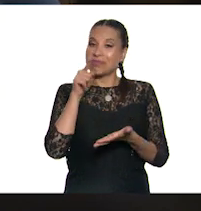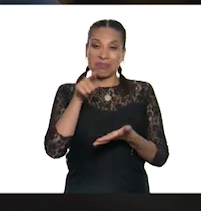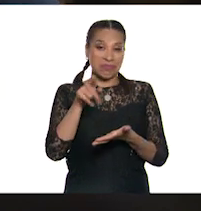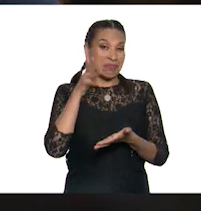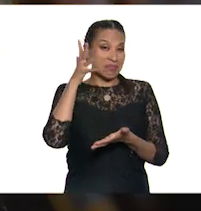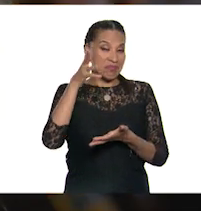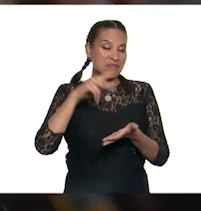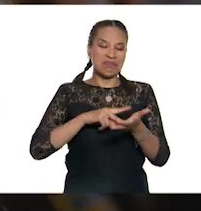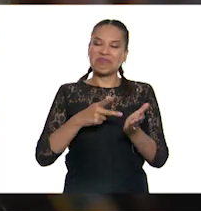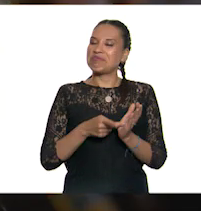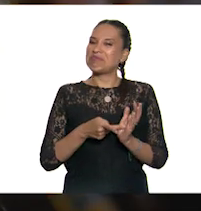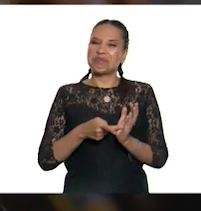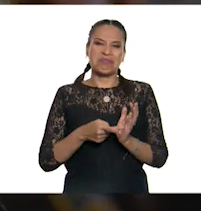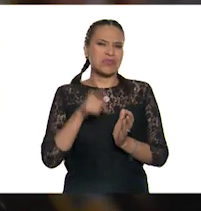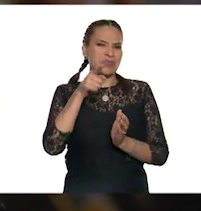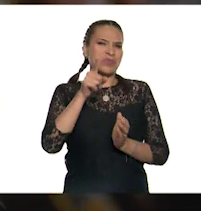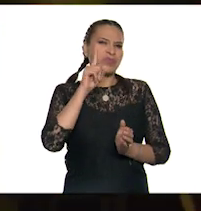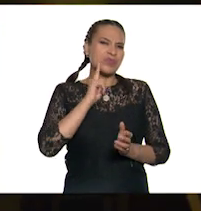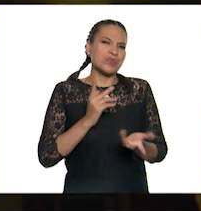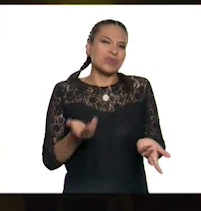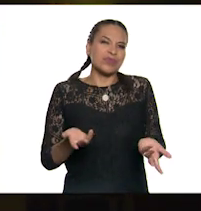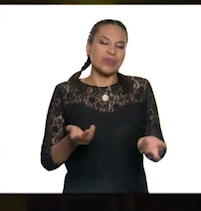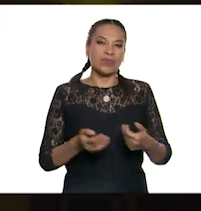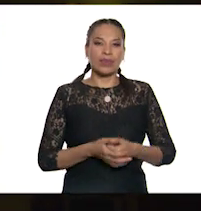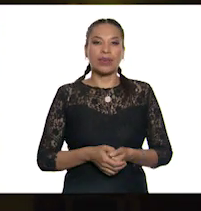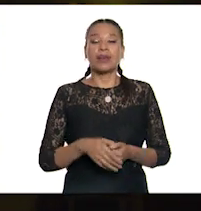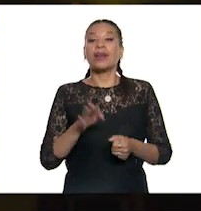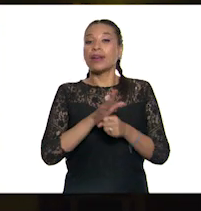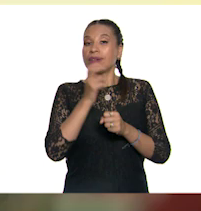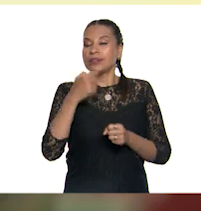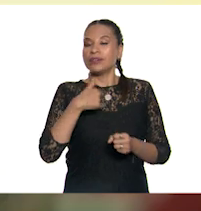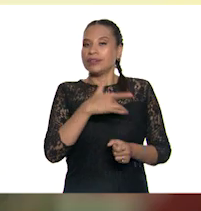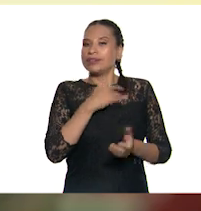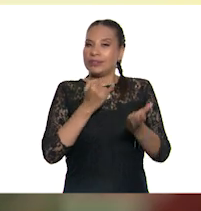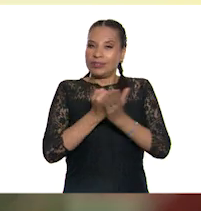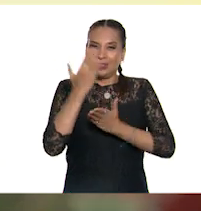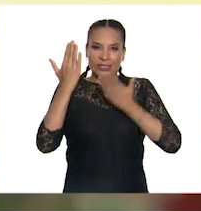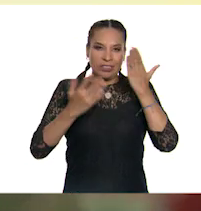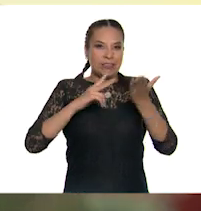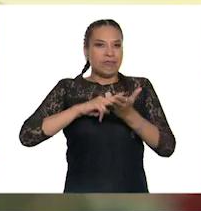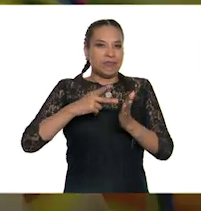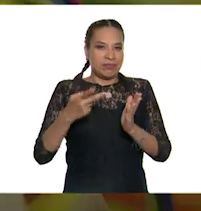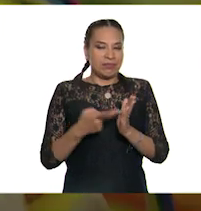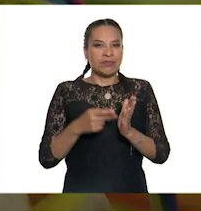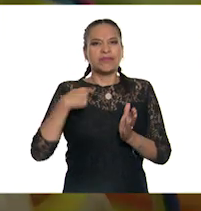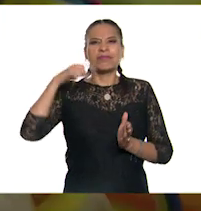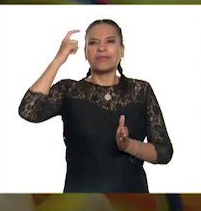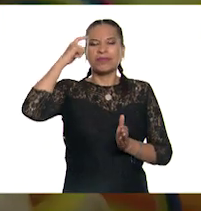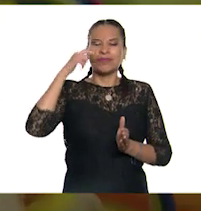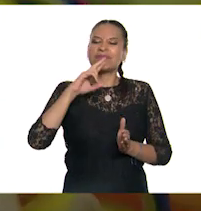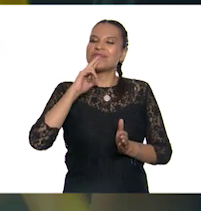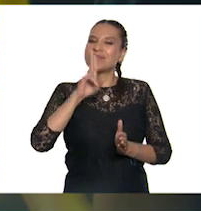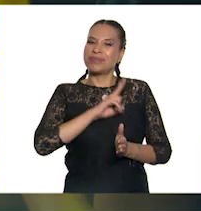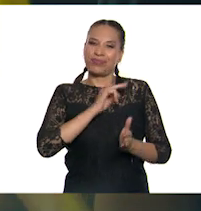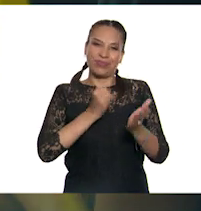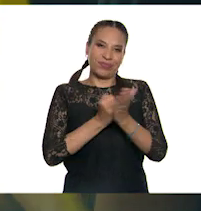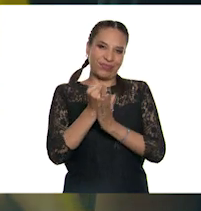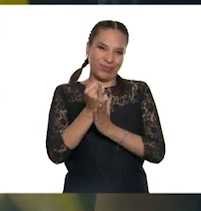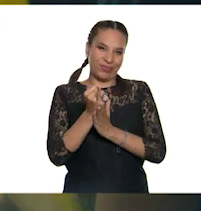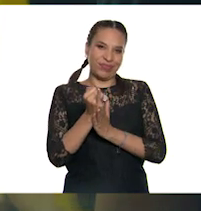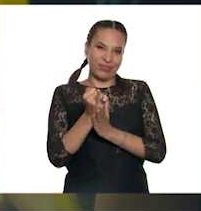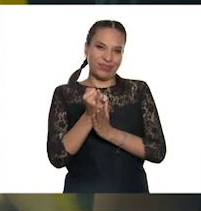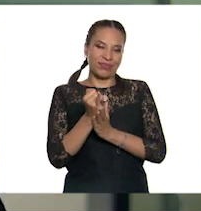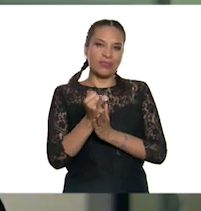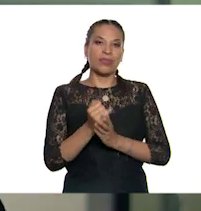no creo que seas ingeniero, tú eres mujer. Entonces decidí estudiar ingeniería. Pienso que ha sido una de las mejores decisiones que he